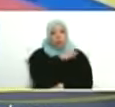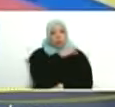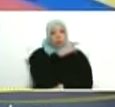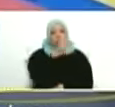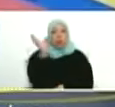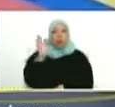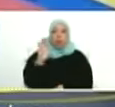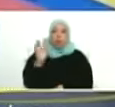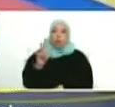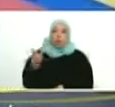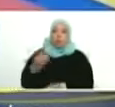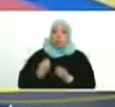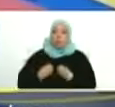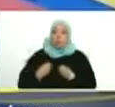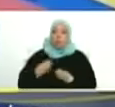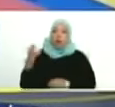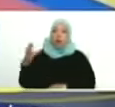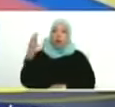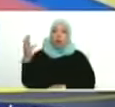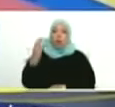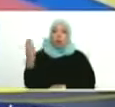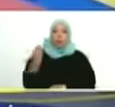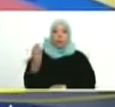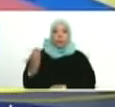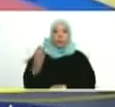como tú vienes de Caricuao.